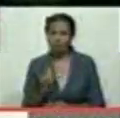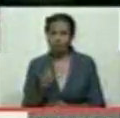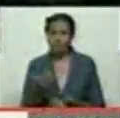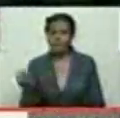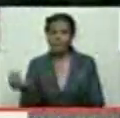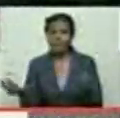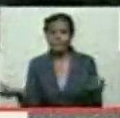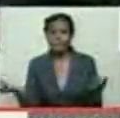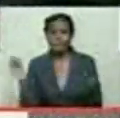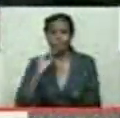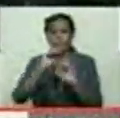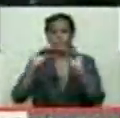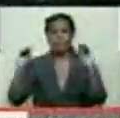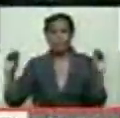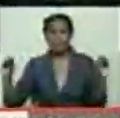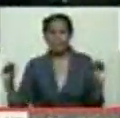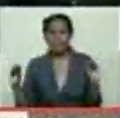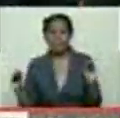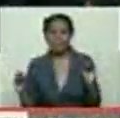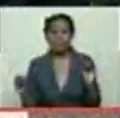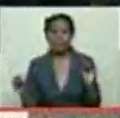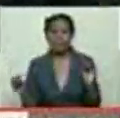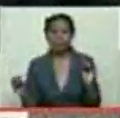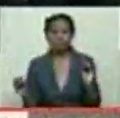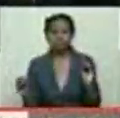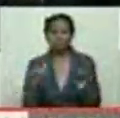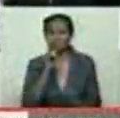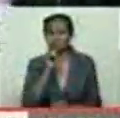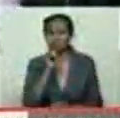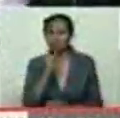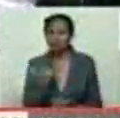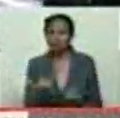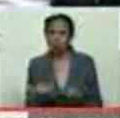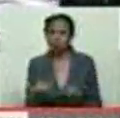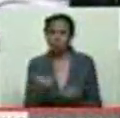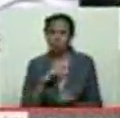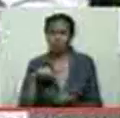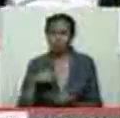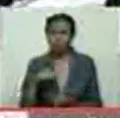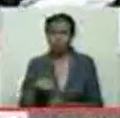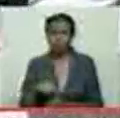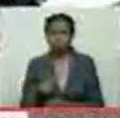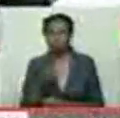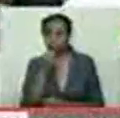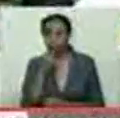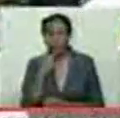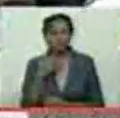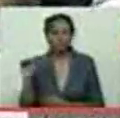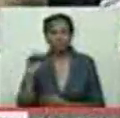convocado esta declaración informativa de este maravilloso parque.